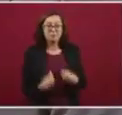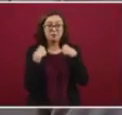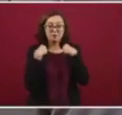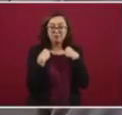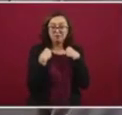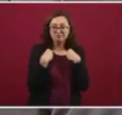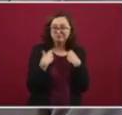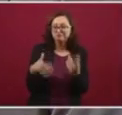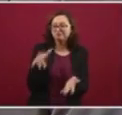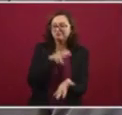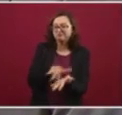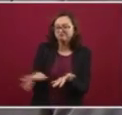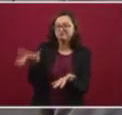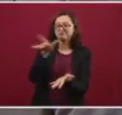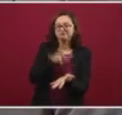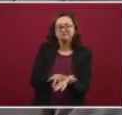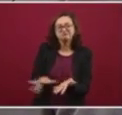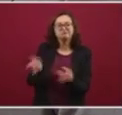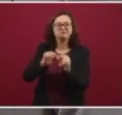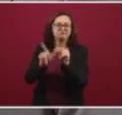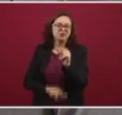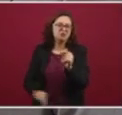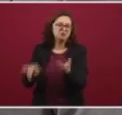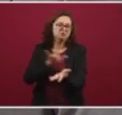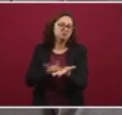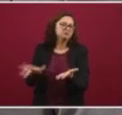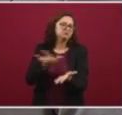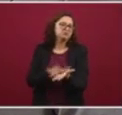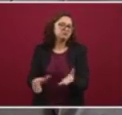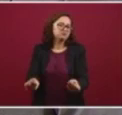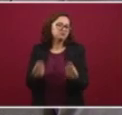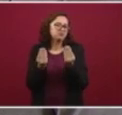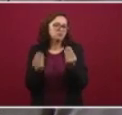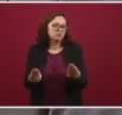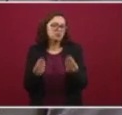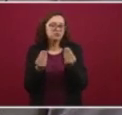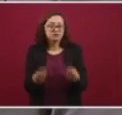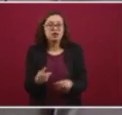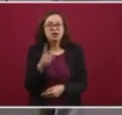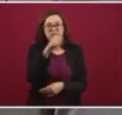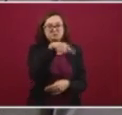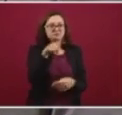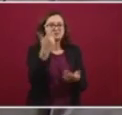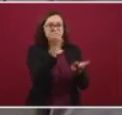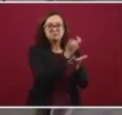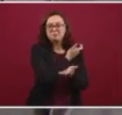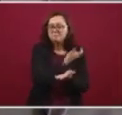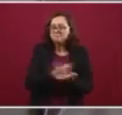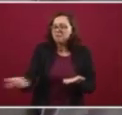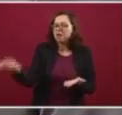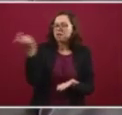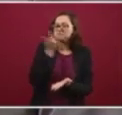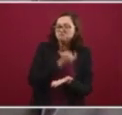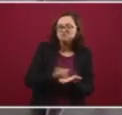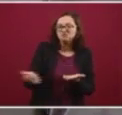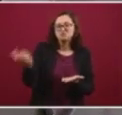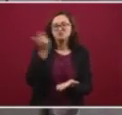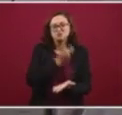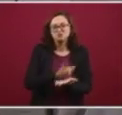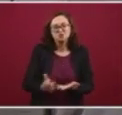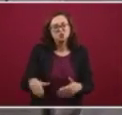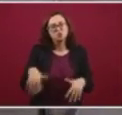país, los migrantes. Las remesas son la principal fuente de